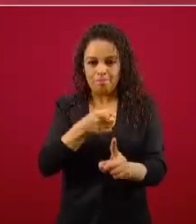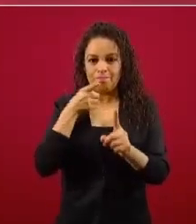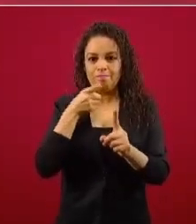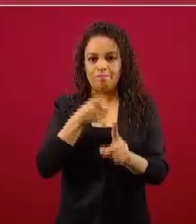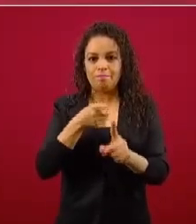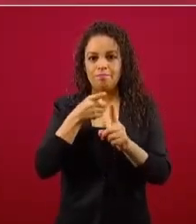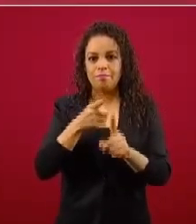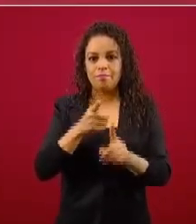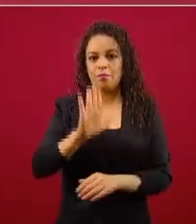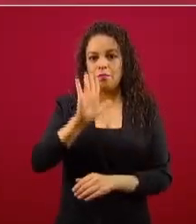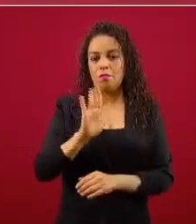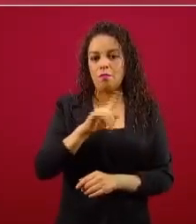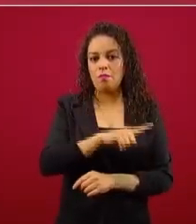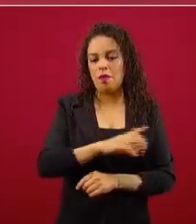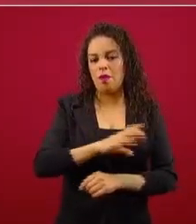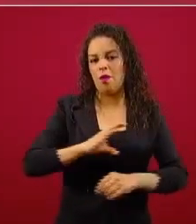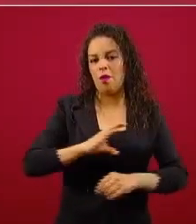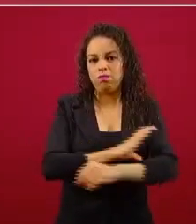autoritarios.